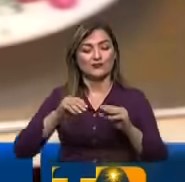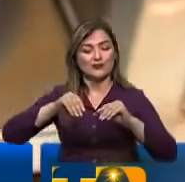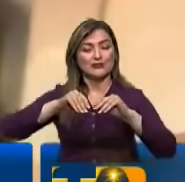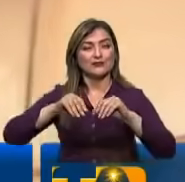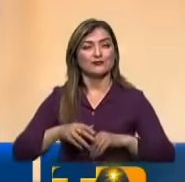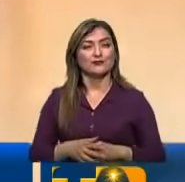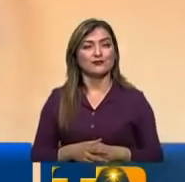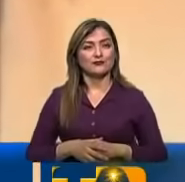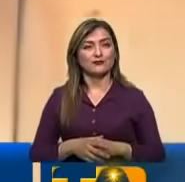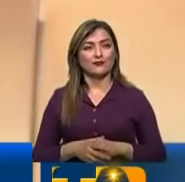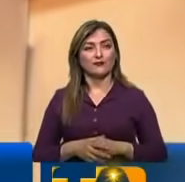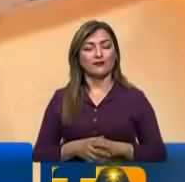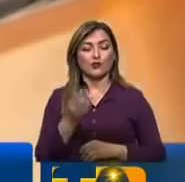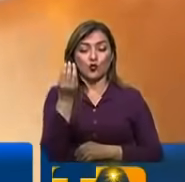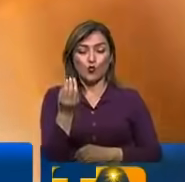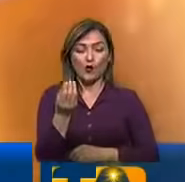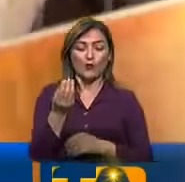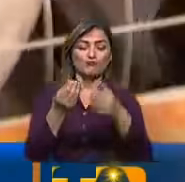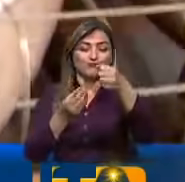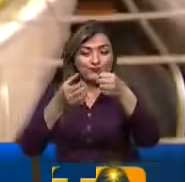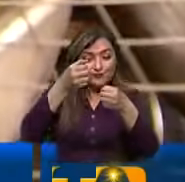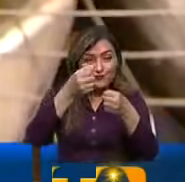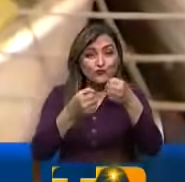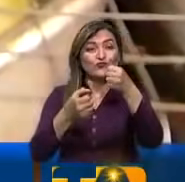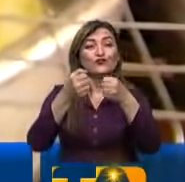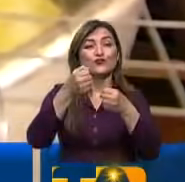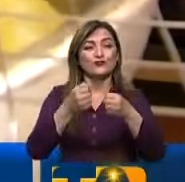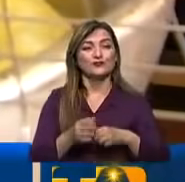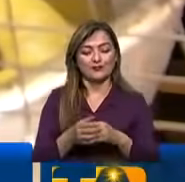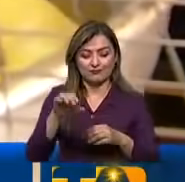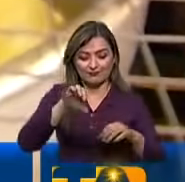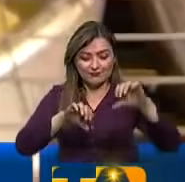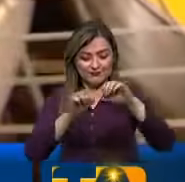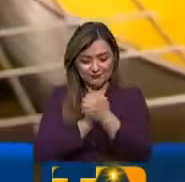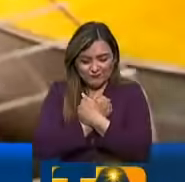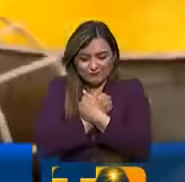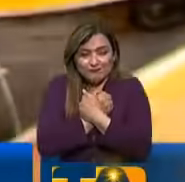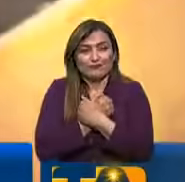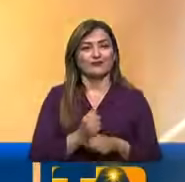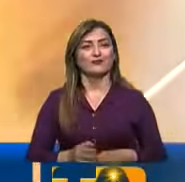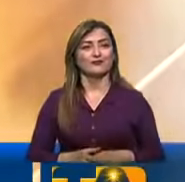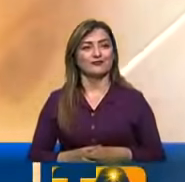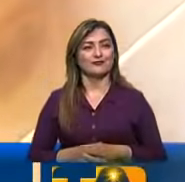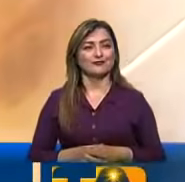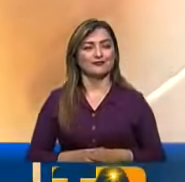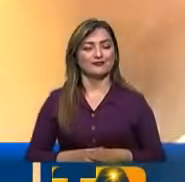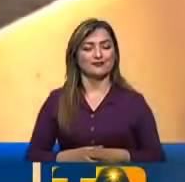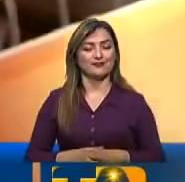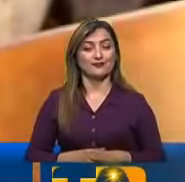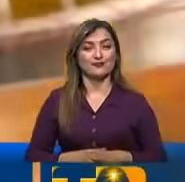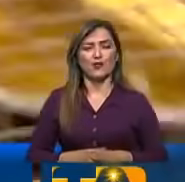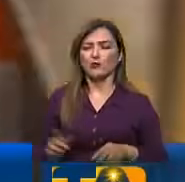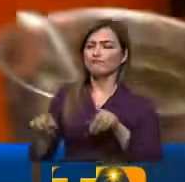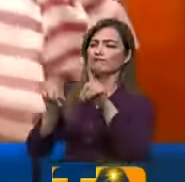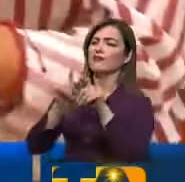harina, con huevos, leche, un poco de especerías y con mucho amor. Me encanta. A ver, tío Bola,